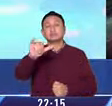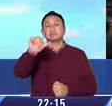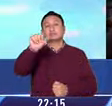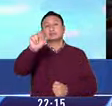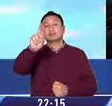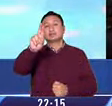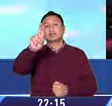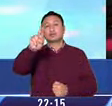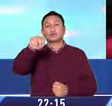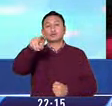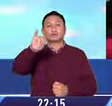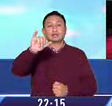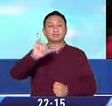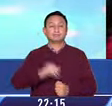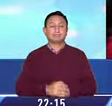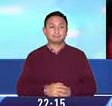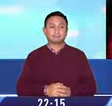la capital.